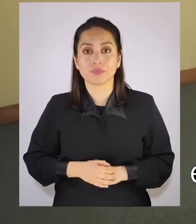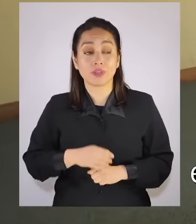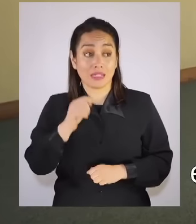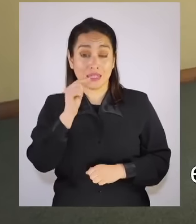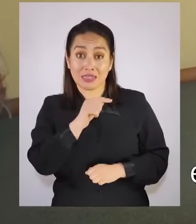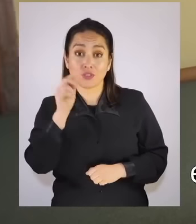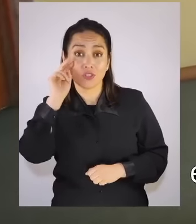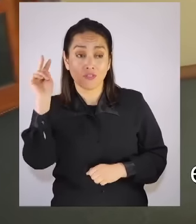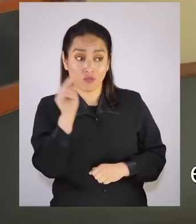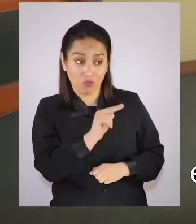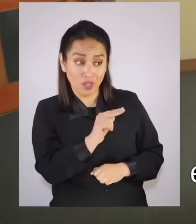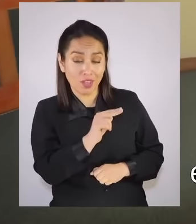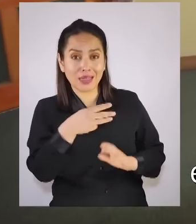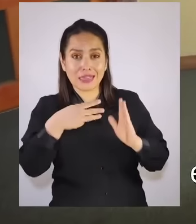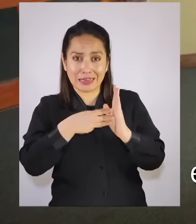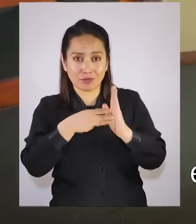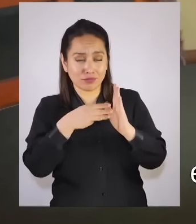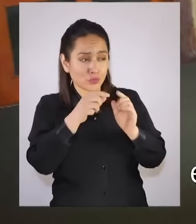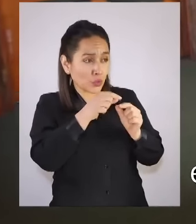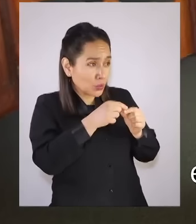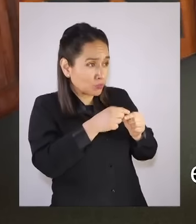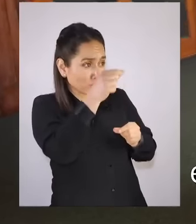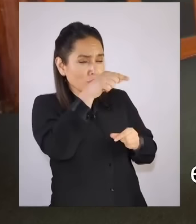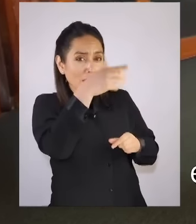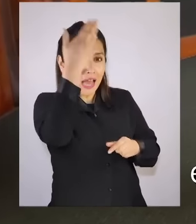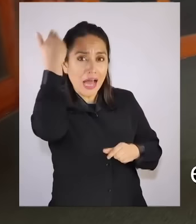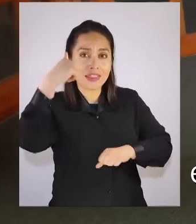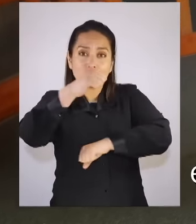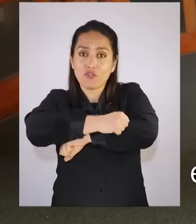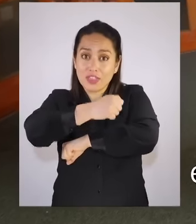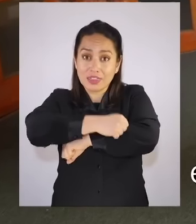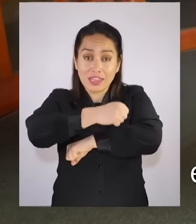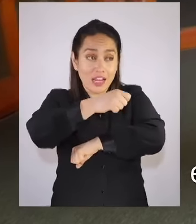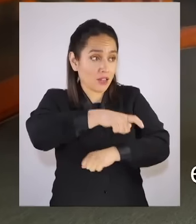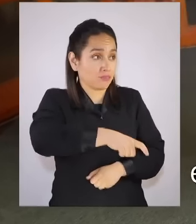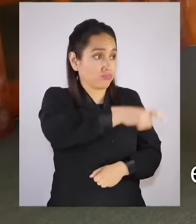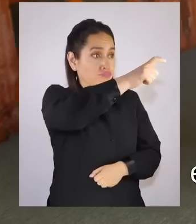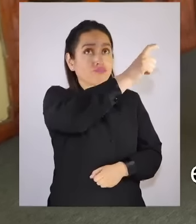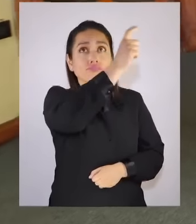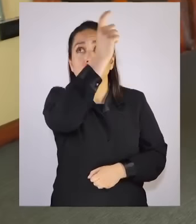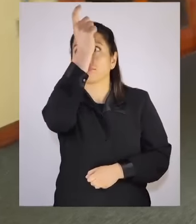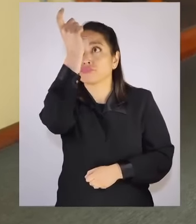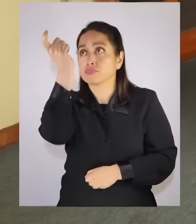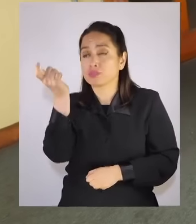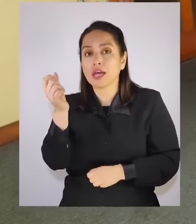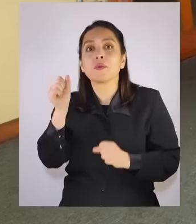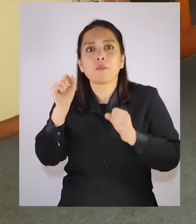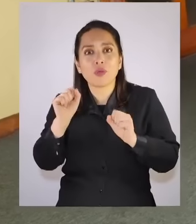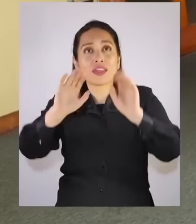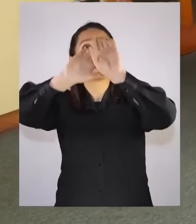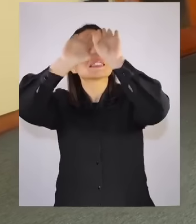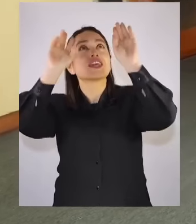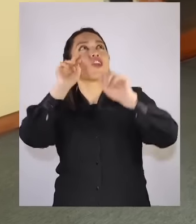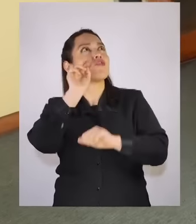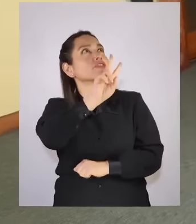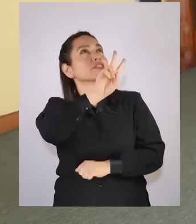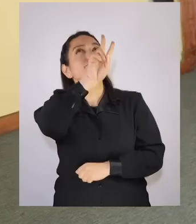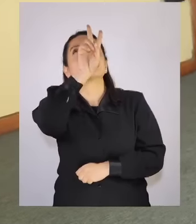Este, por donde se ve hoy día este ducto eléctrico, habría estado el corte en la ventana a través de la cual se podía observar el